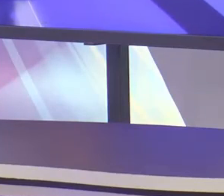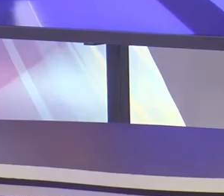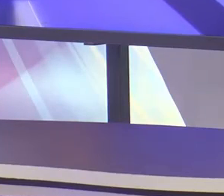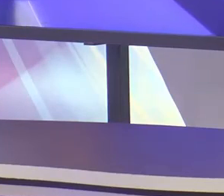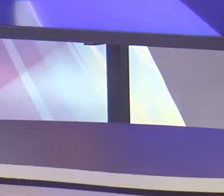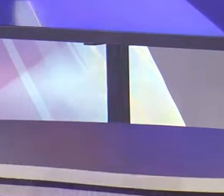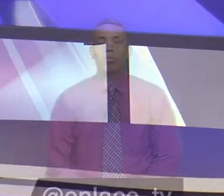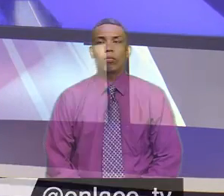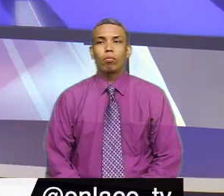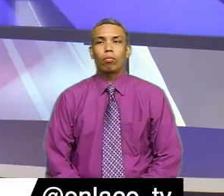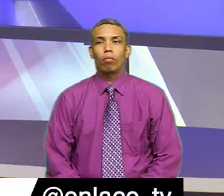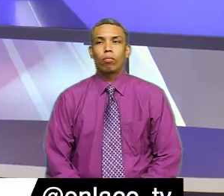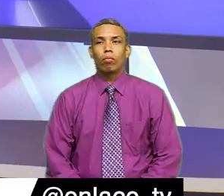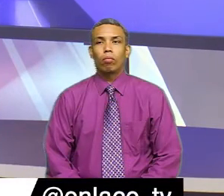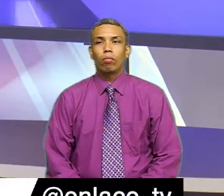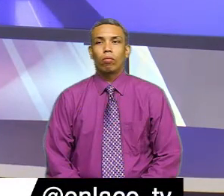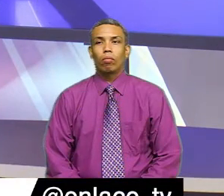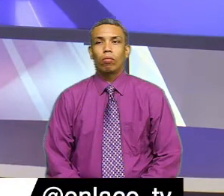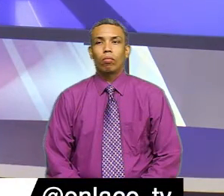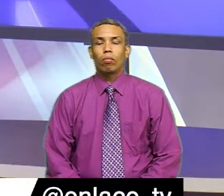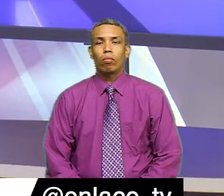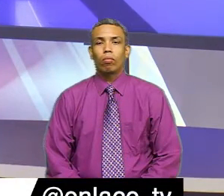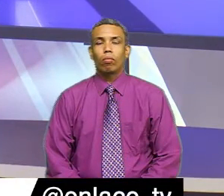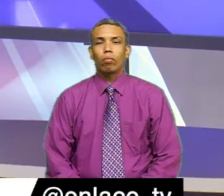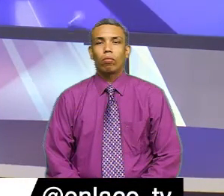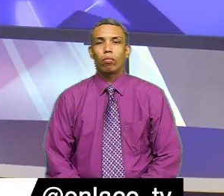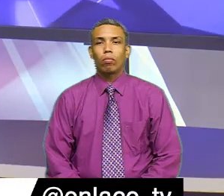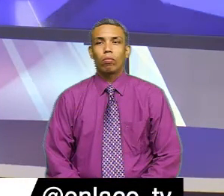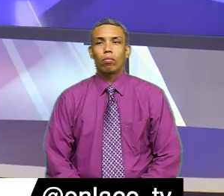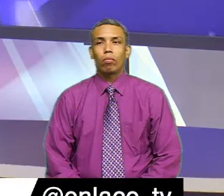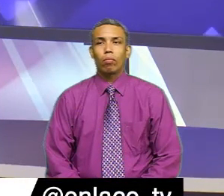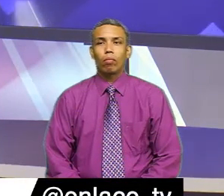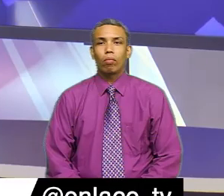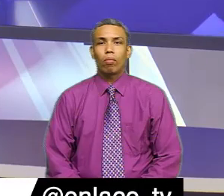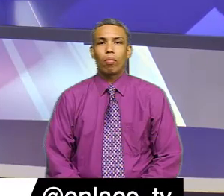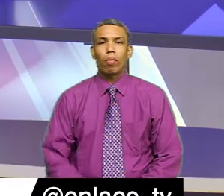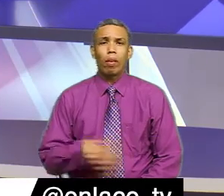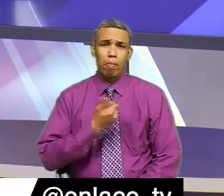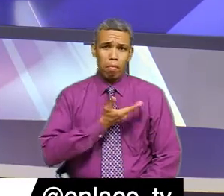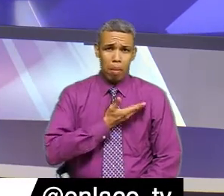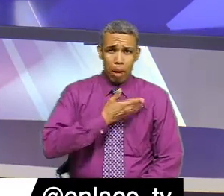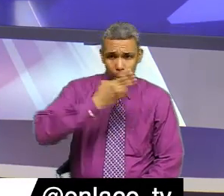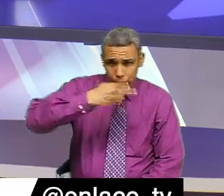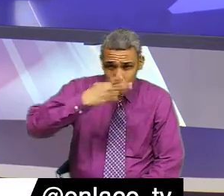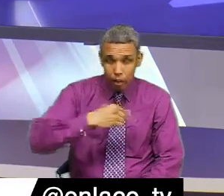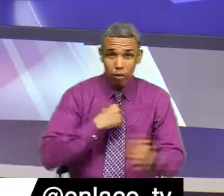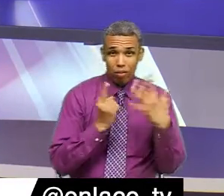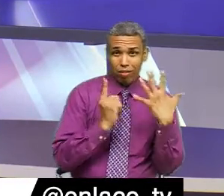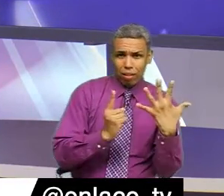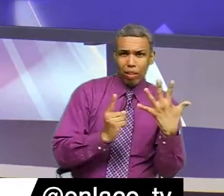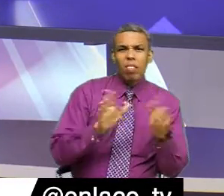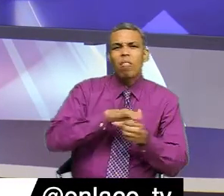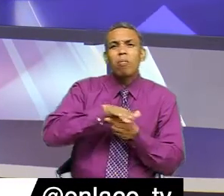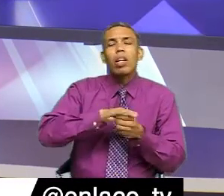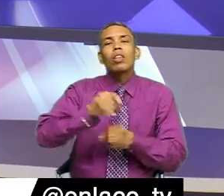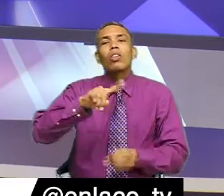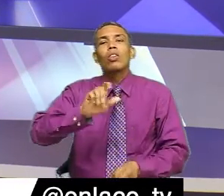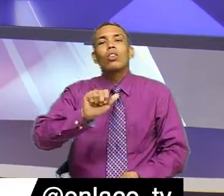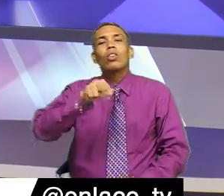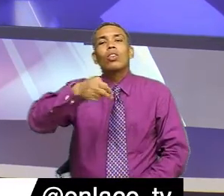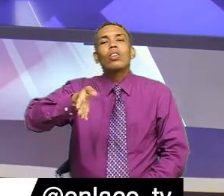Gracias por continuar con nosotros en el noticiero que usted quiere ver. Una madre soltera y sus seis hijos del asentamiento San Luis, ubicado en la comuna 1